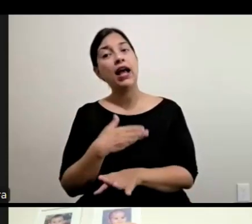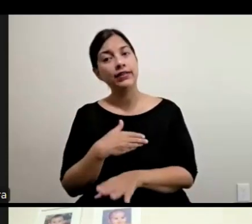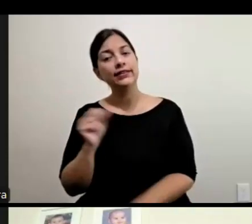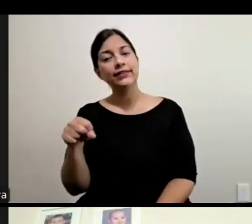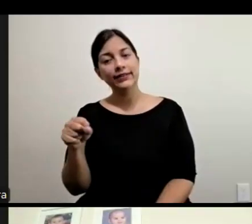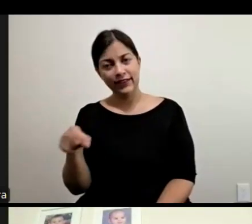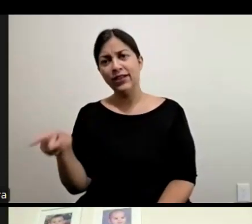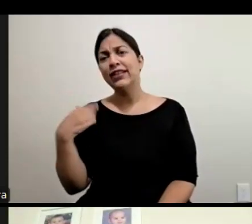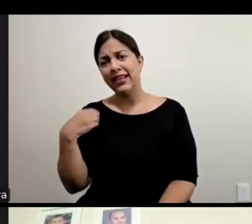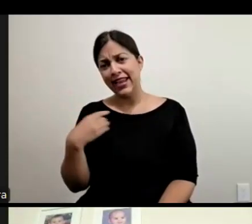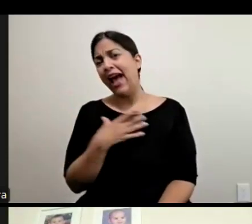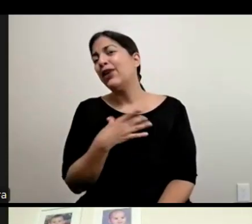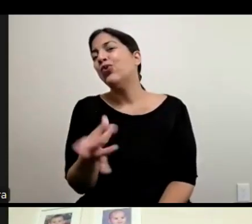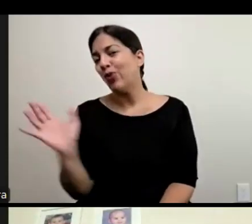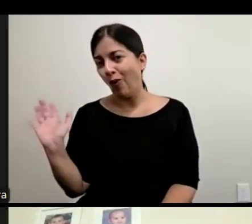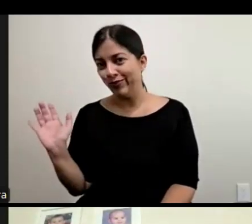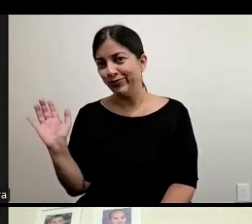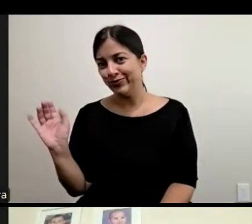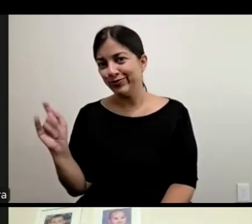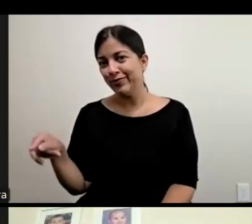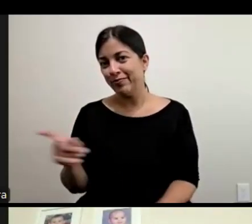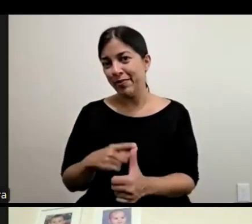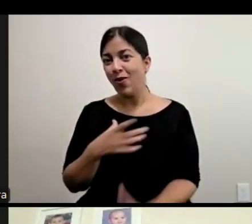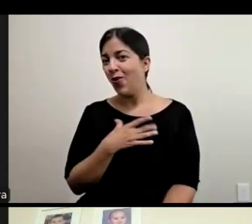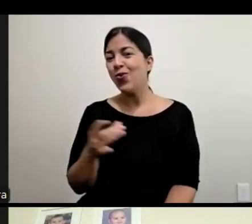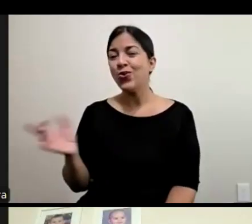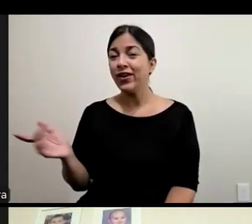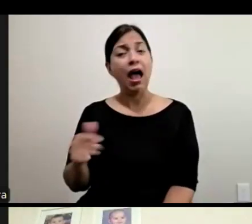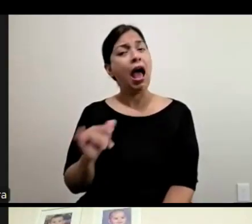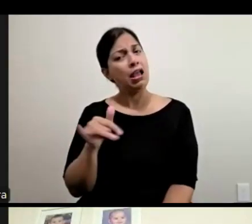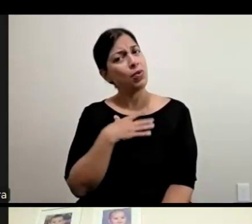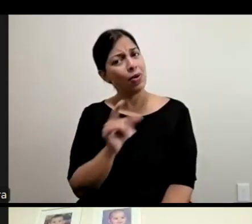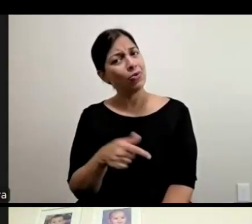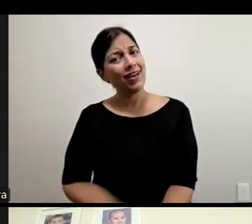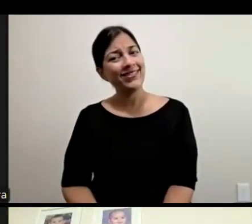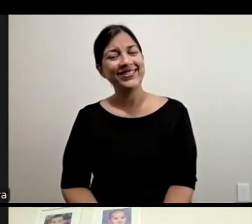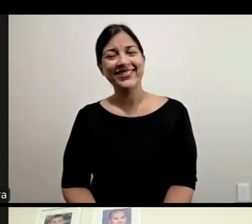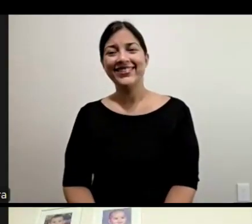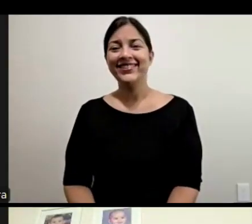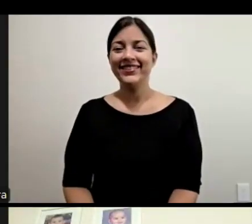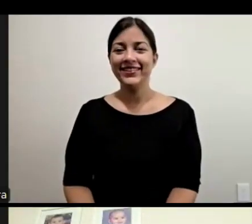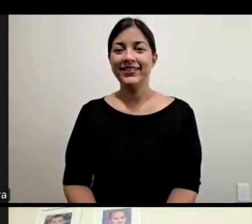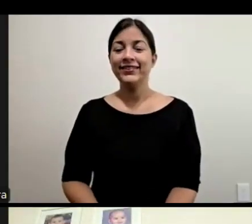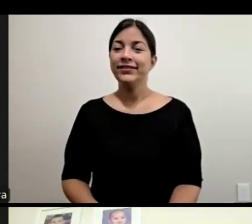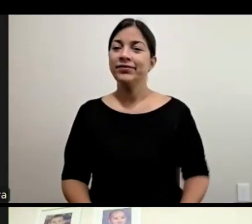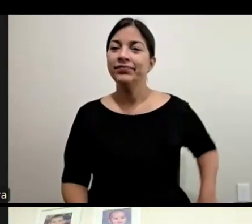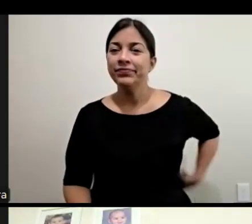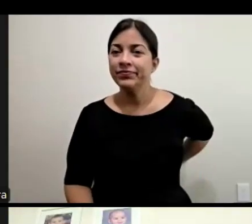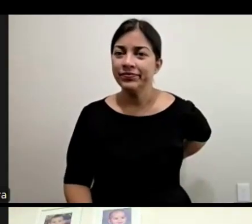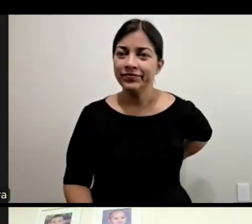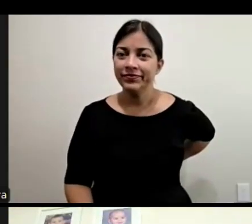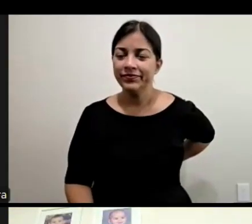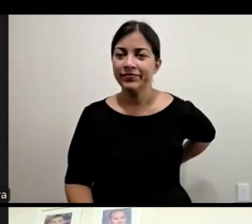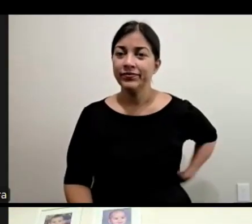danza gustito. histórica como tal. Tenía como el Sí, gustito. Decía, a mí eso me gusta. O sea que sí. tú Creo que tú eso fue estudiaste uno de